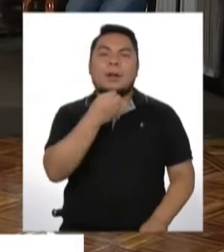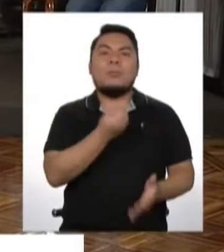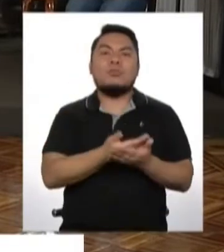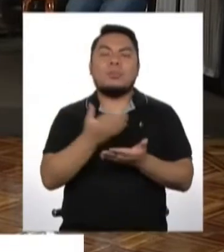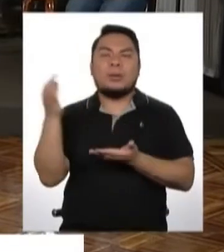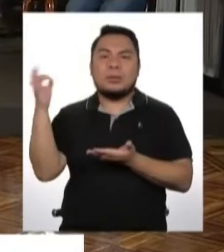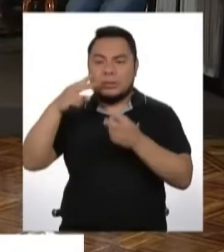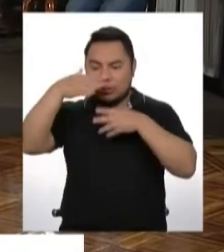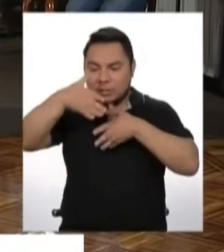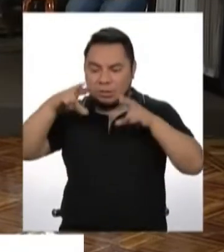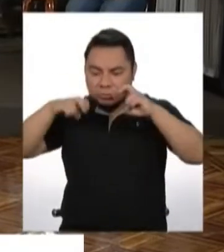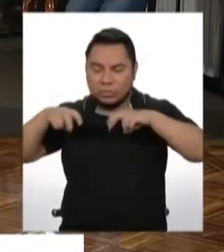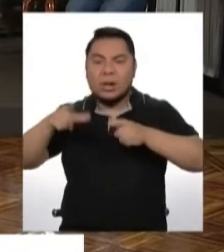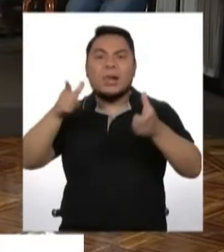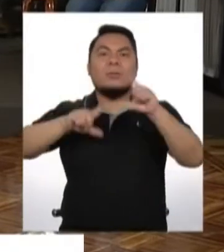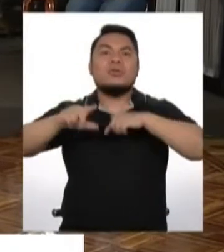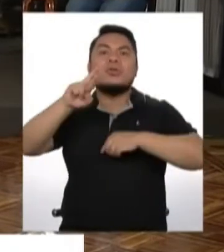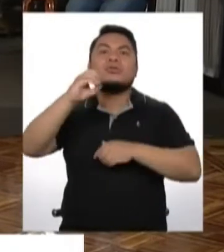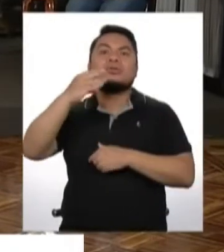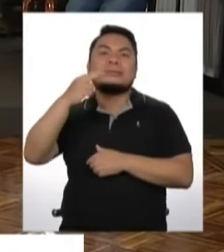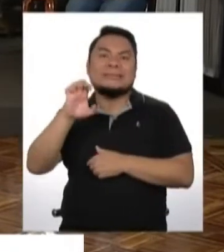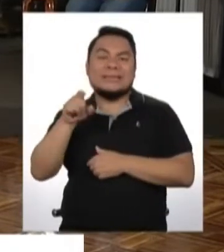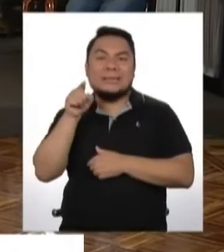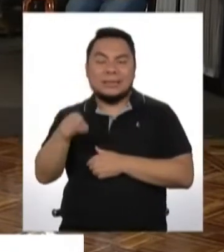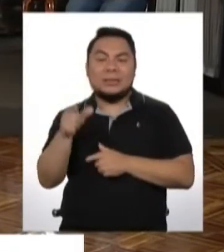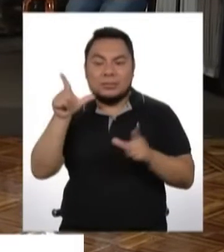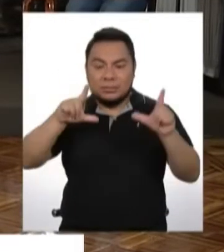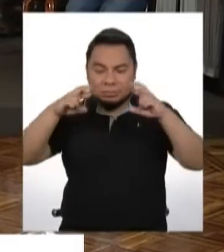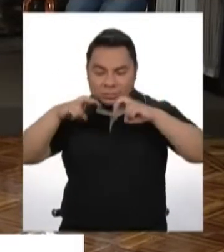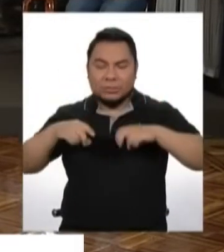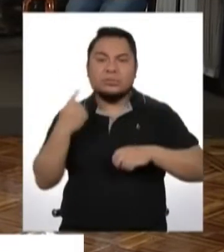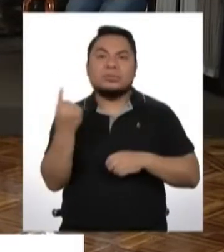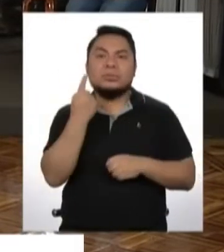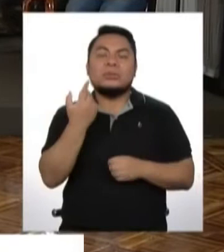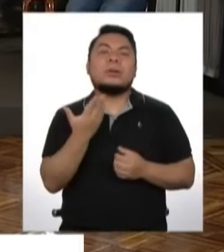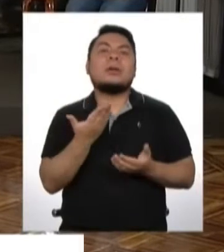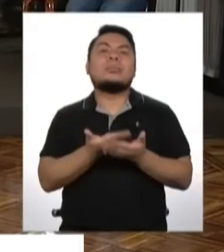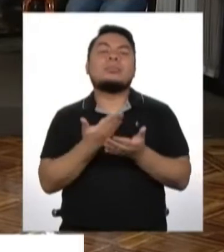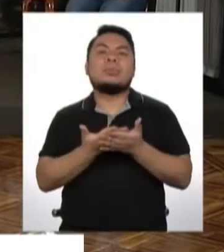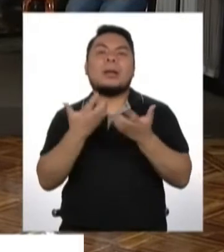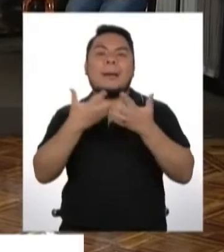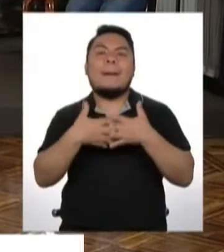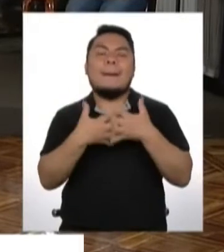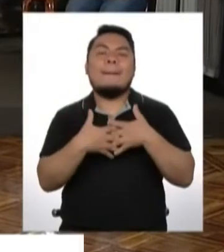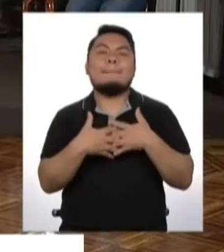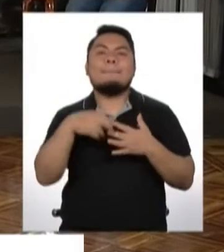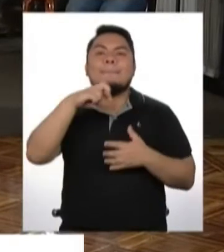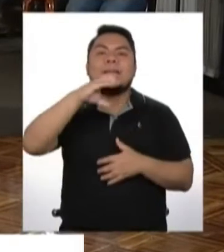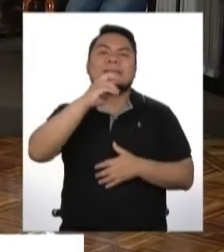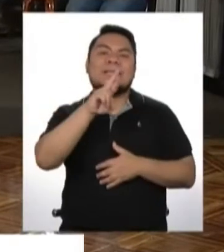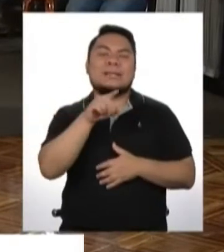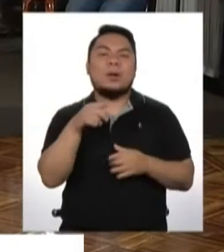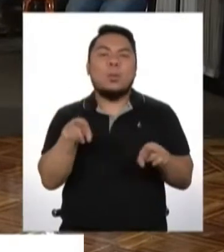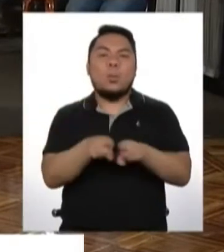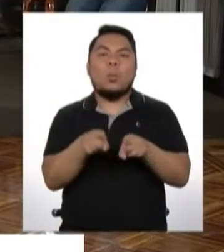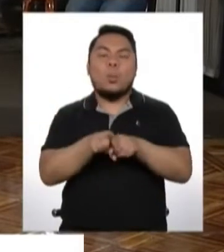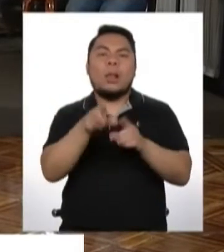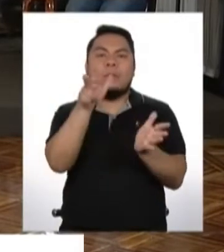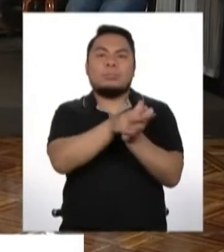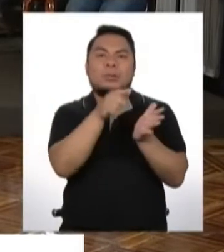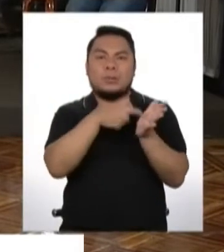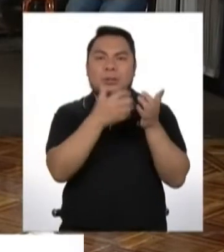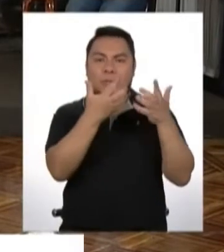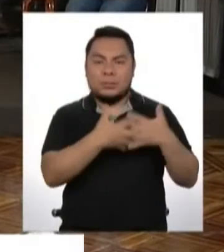a Laboratorio Roche cuando estas pruebas solo funcionan con máquinas PCR de la misma marca? Esta dependencia de proveedor